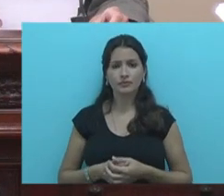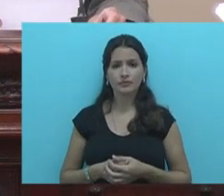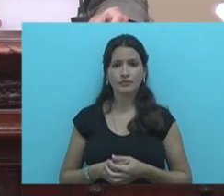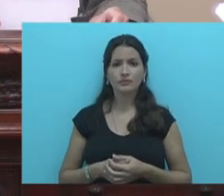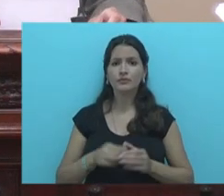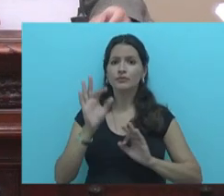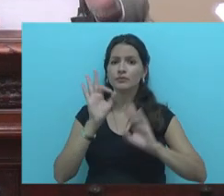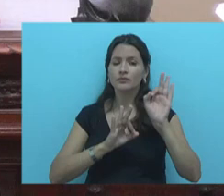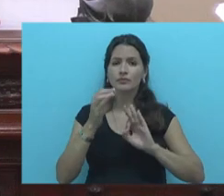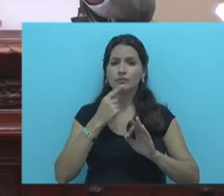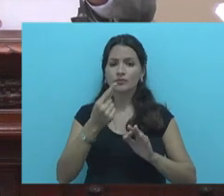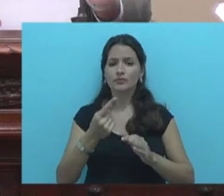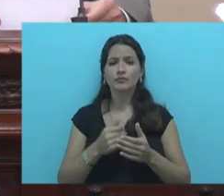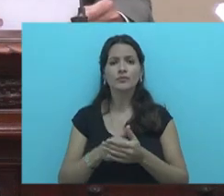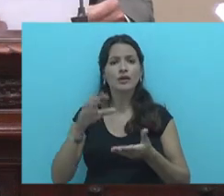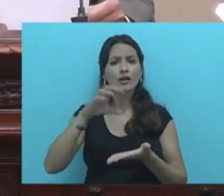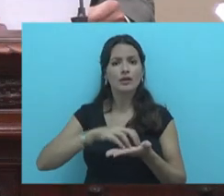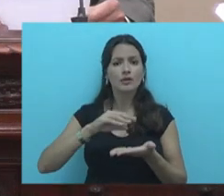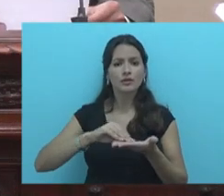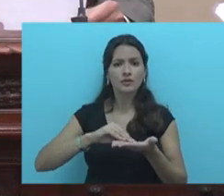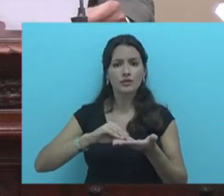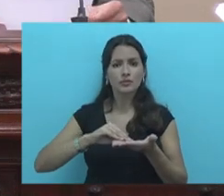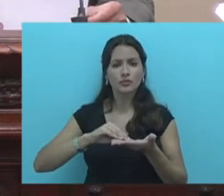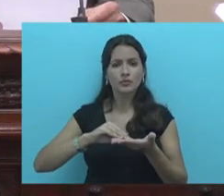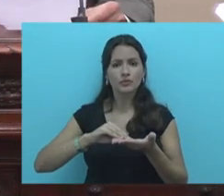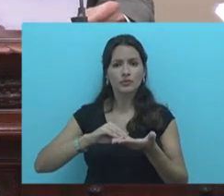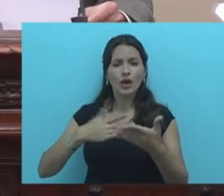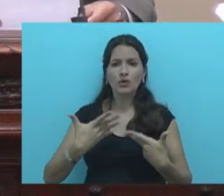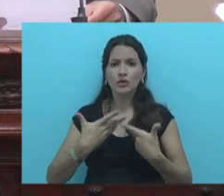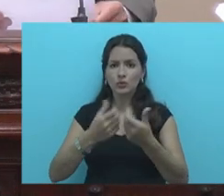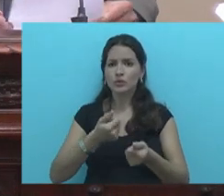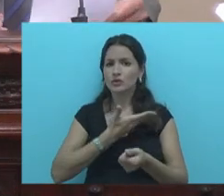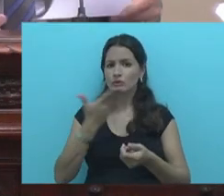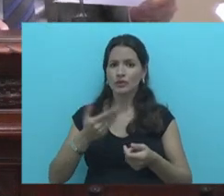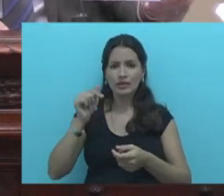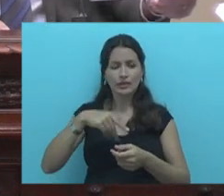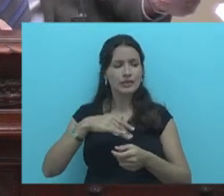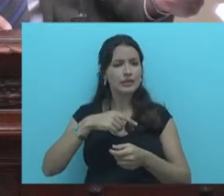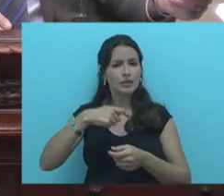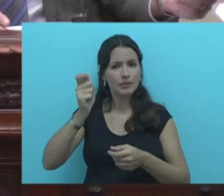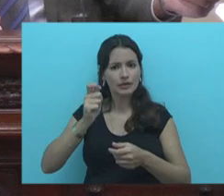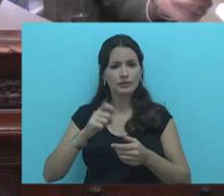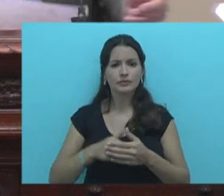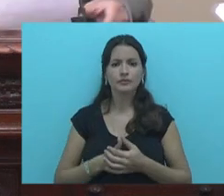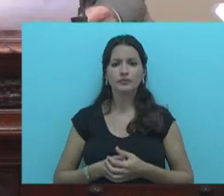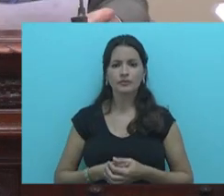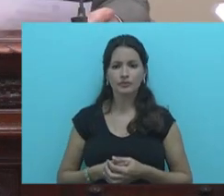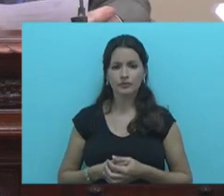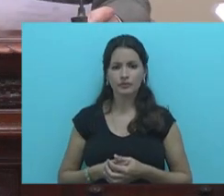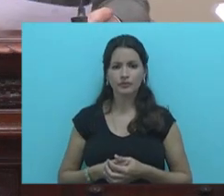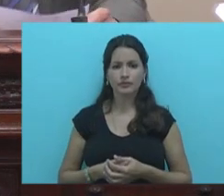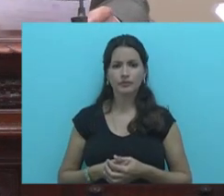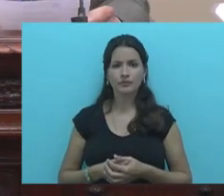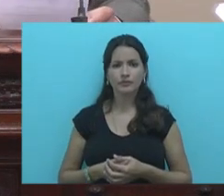de resolución por el cual la Cámara de Diputados resuelve otorgar las ayudas sociales correspondientes a este periodo, febrero del